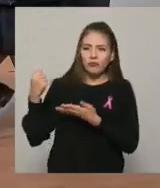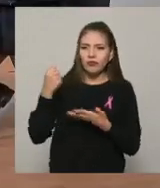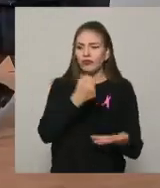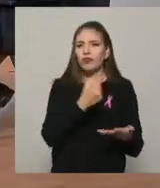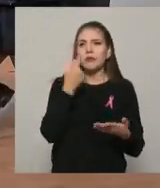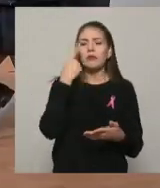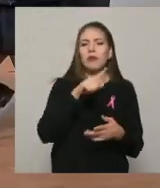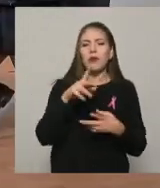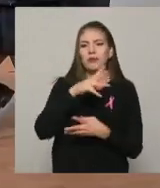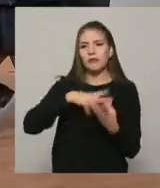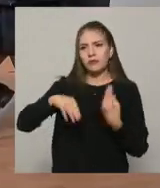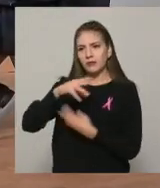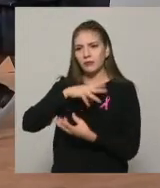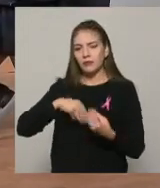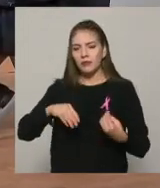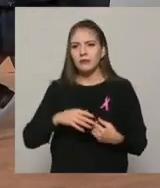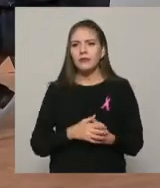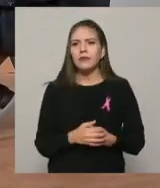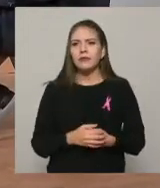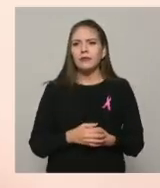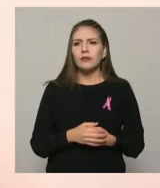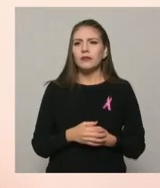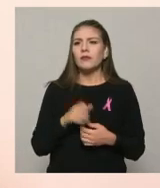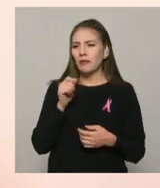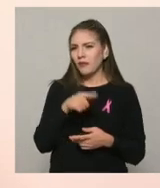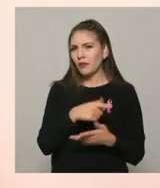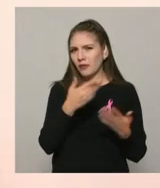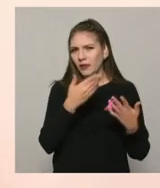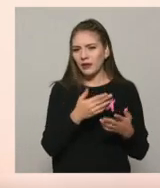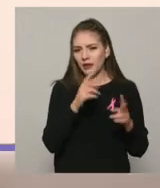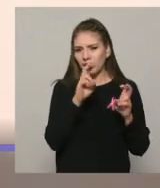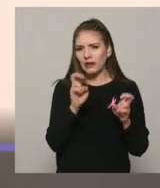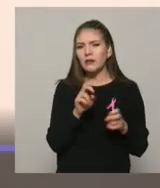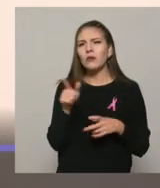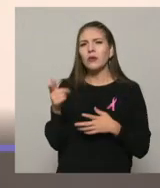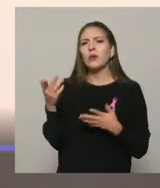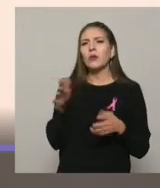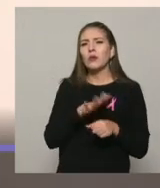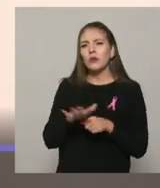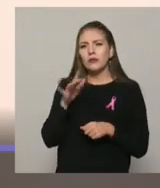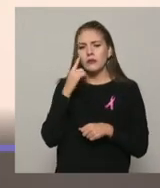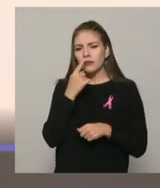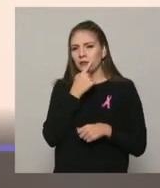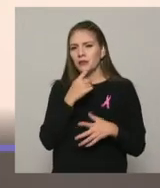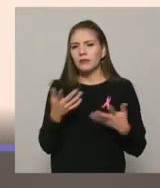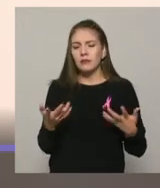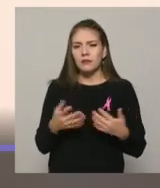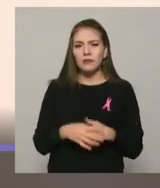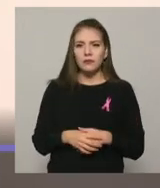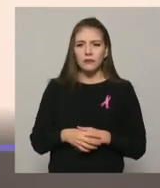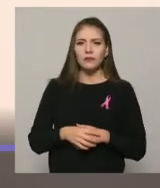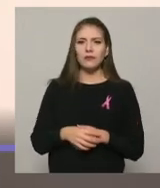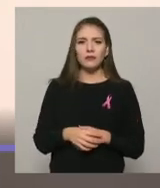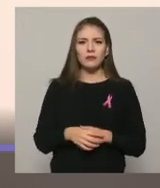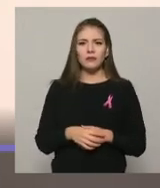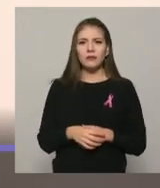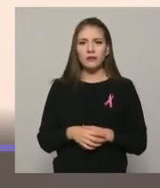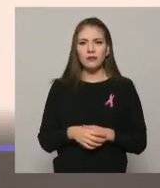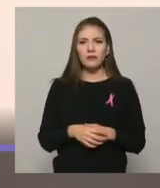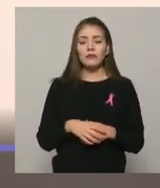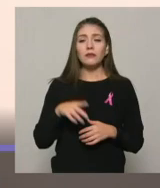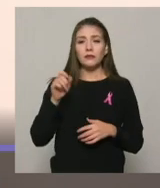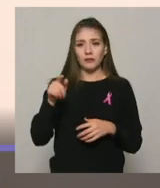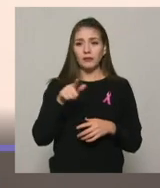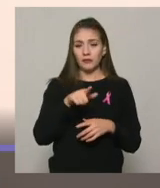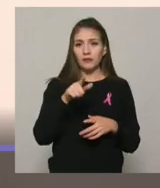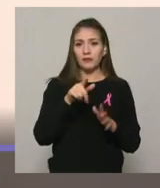En este sentido, ¿cuál es tu expectativa? Mira, una de las características del trabajo del periodismo de ciencia es que nos tenemos que convertir como en expertos